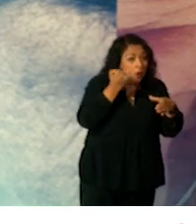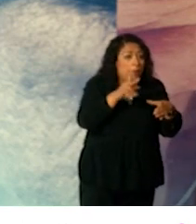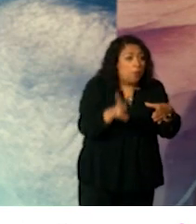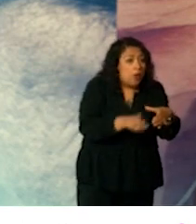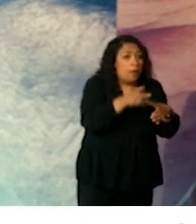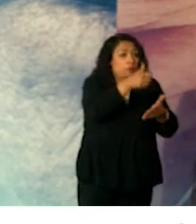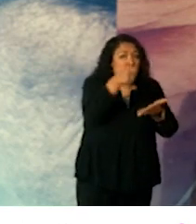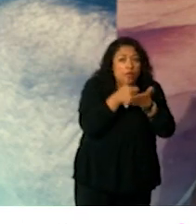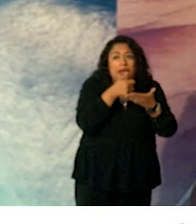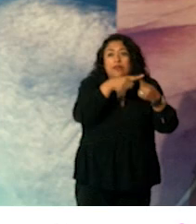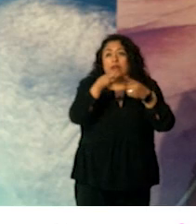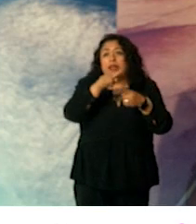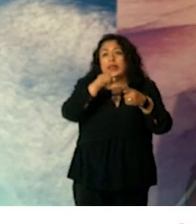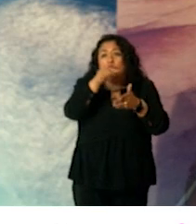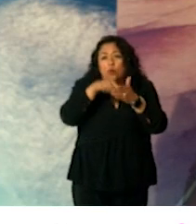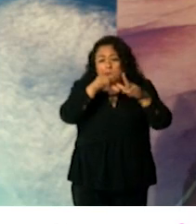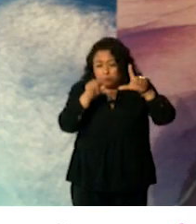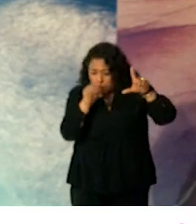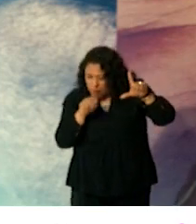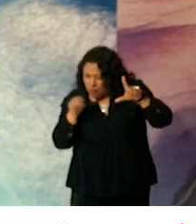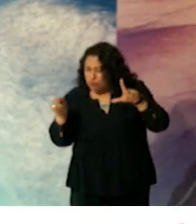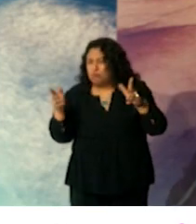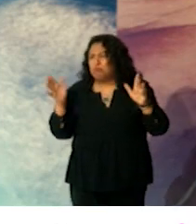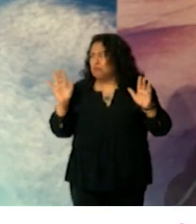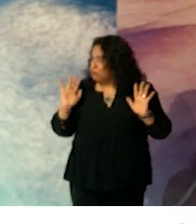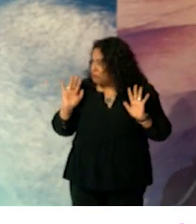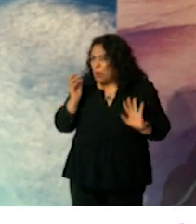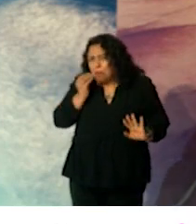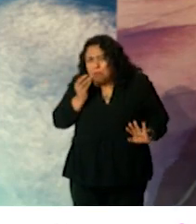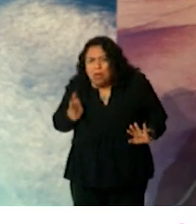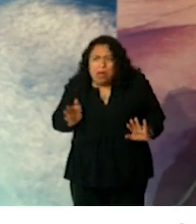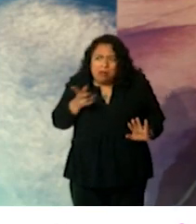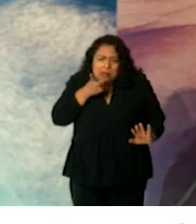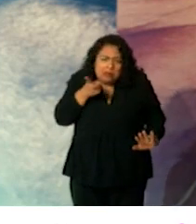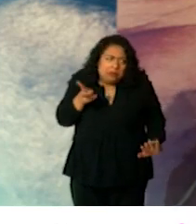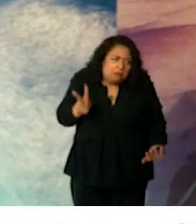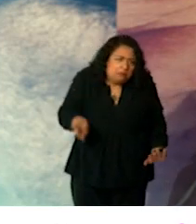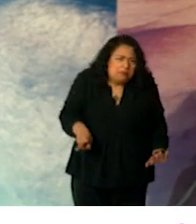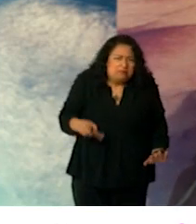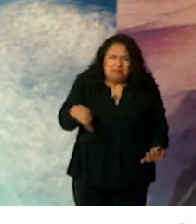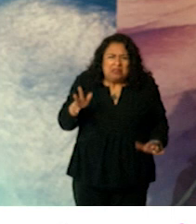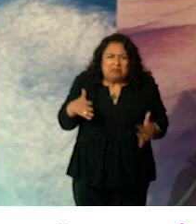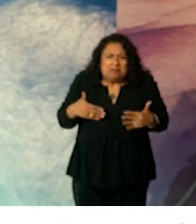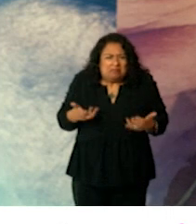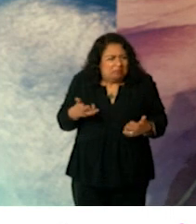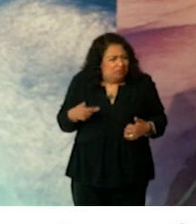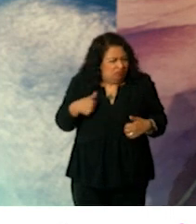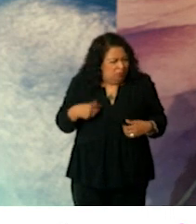hasta ciudades de diferentes partes del país, pues dicen como, pues qué padre que digas eso, pero ¿cómo se interpreta eso en la